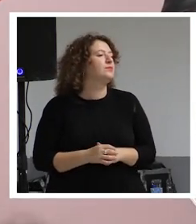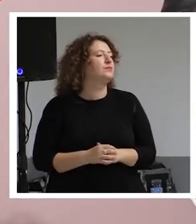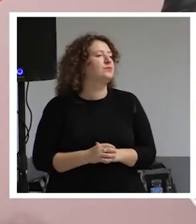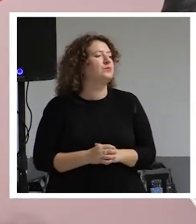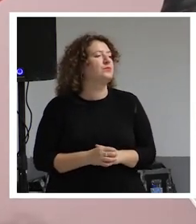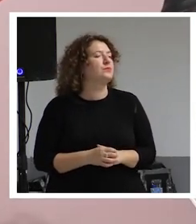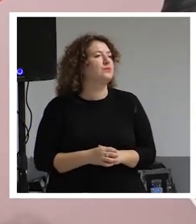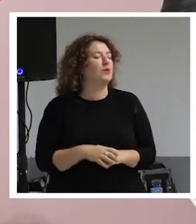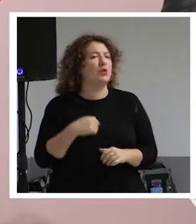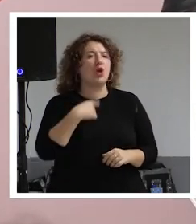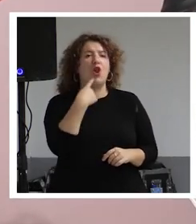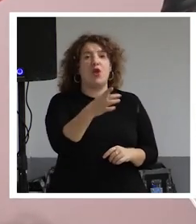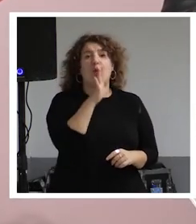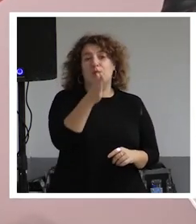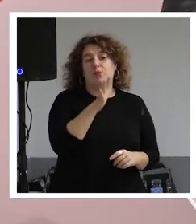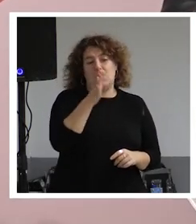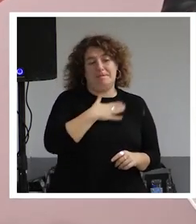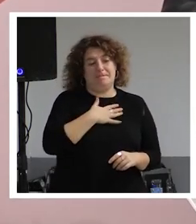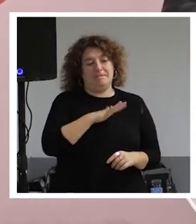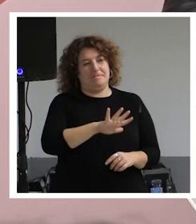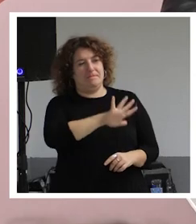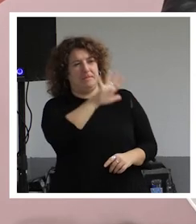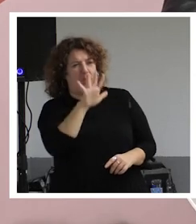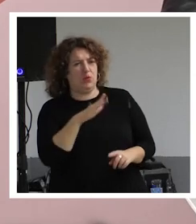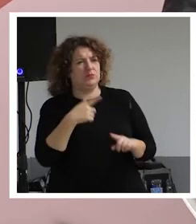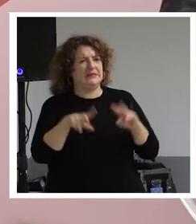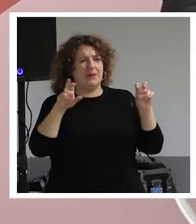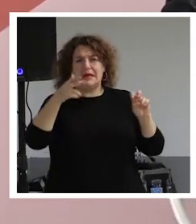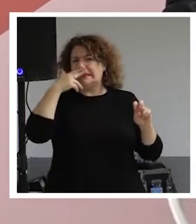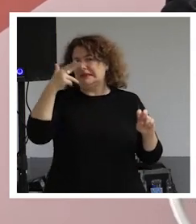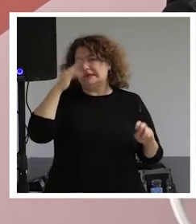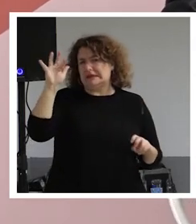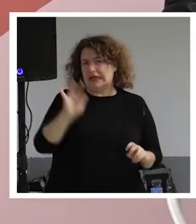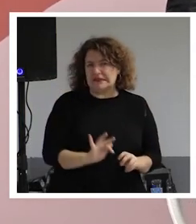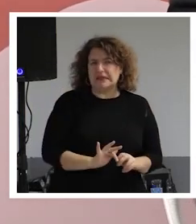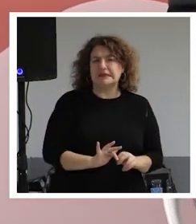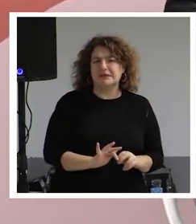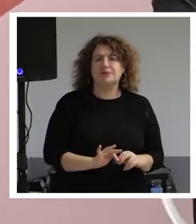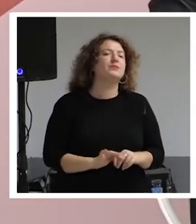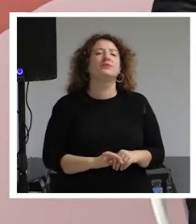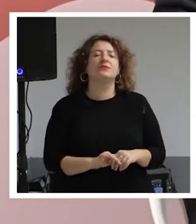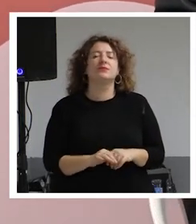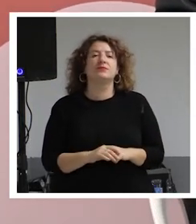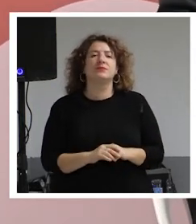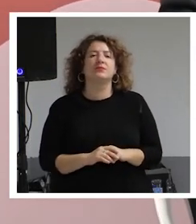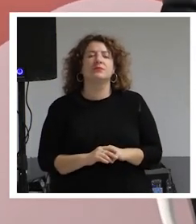política en partidos sobre todo desde la perspectiva del territorio este